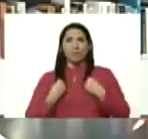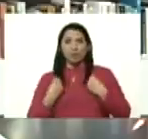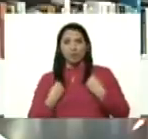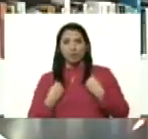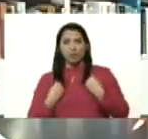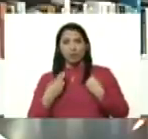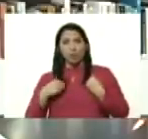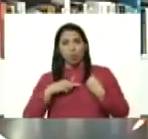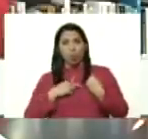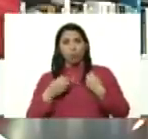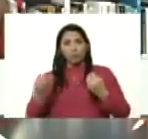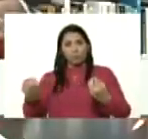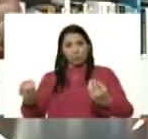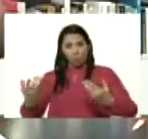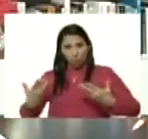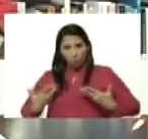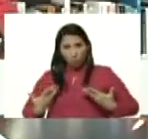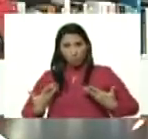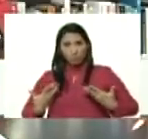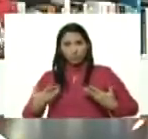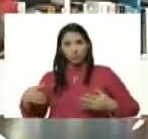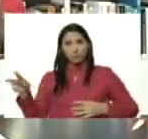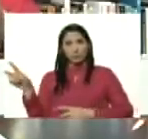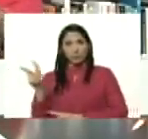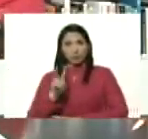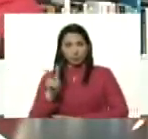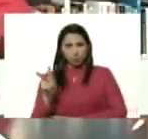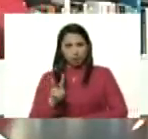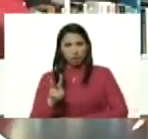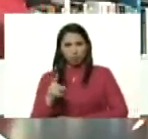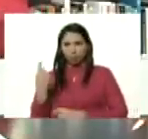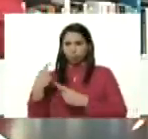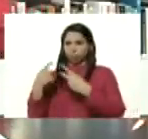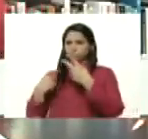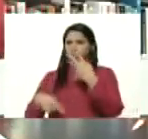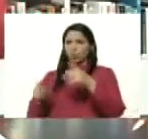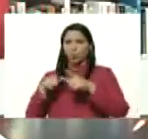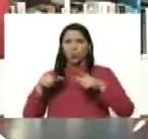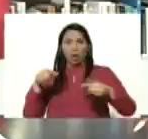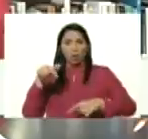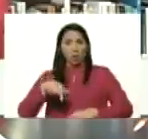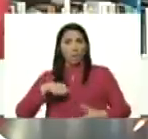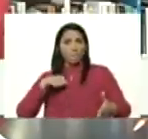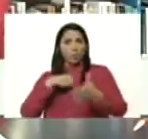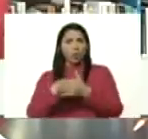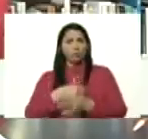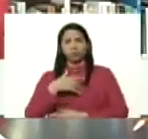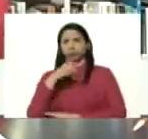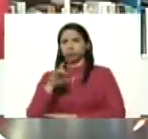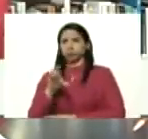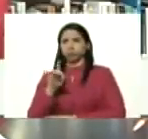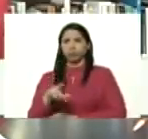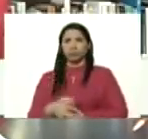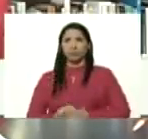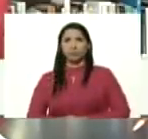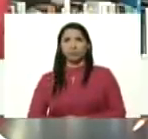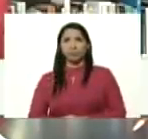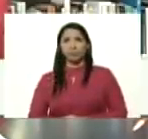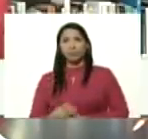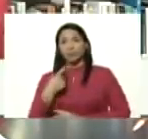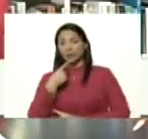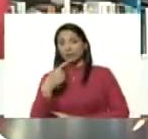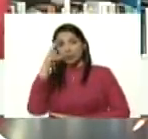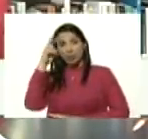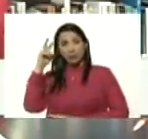estamos recibiendo venezolanos de todas partes. Hoy hubo un accidente muy doloroso. Le dije al